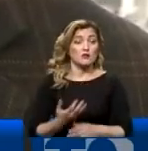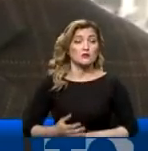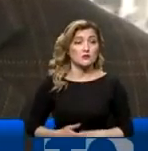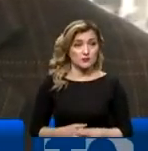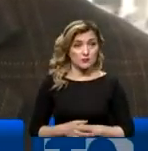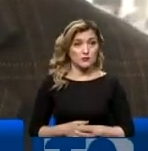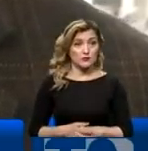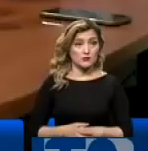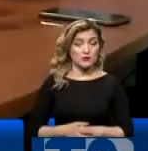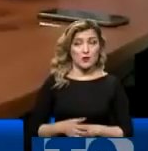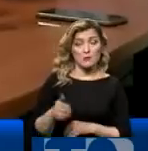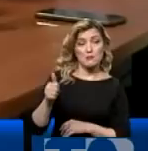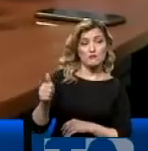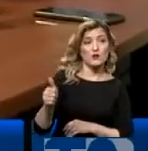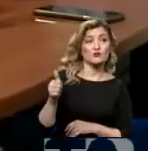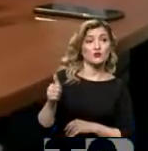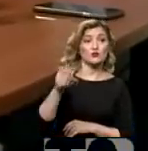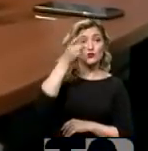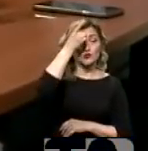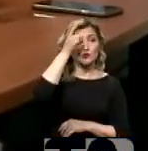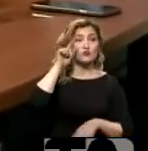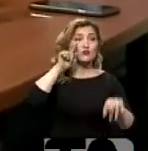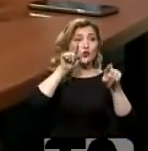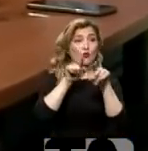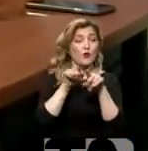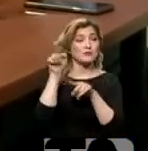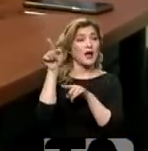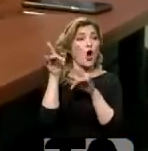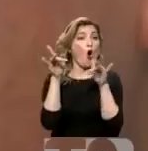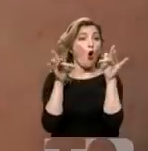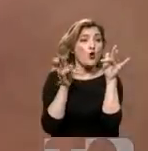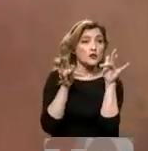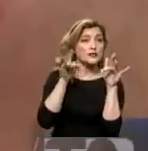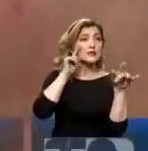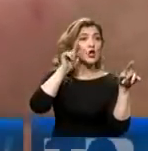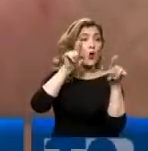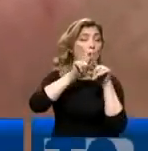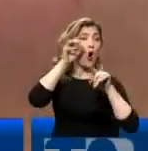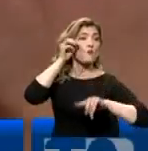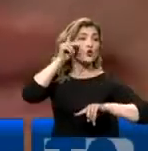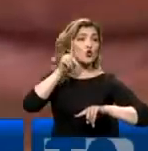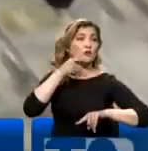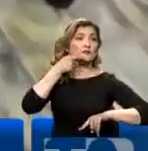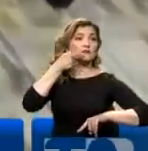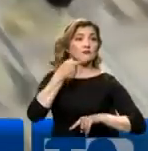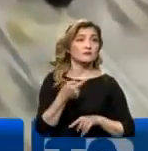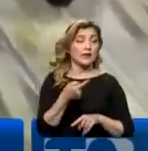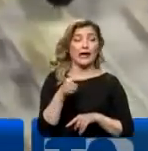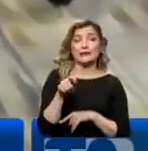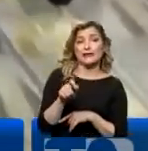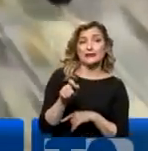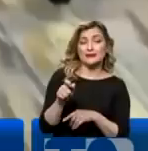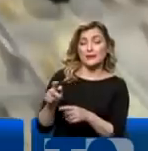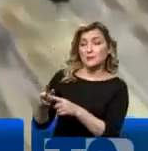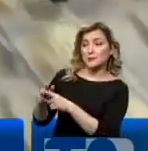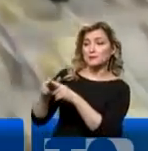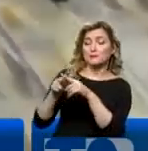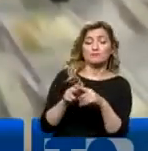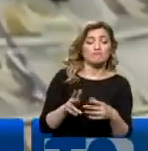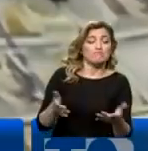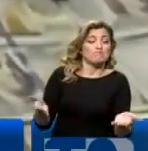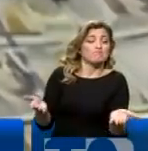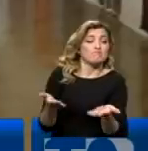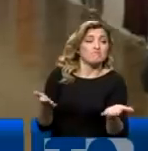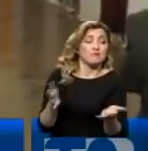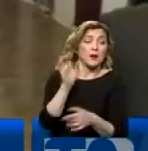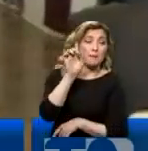que venía de ellos mismos. Y en eso coincide Albornoz y especula que quizá esa necesidad de financiamiento nace por